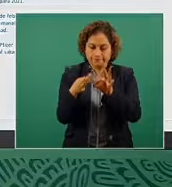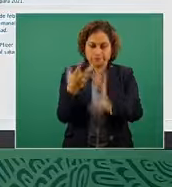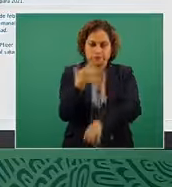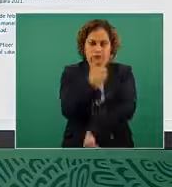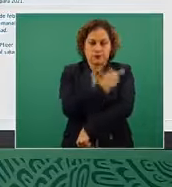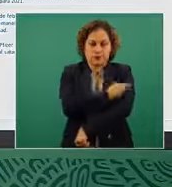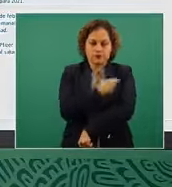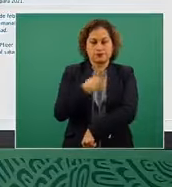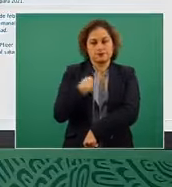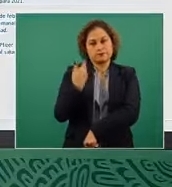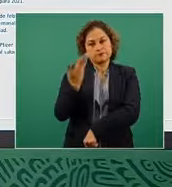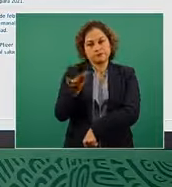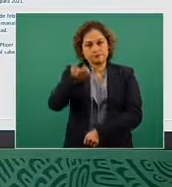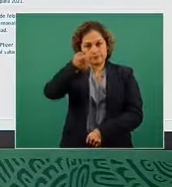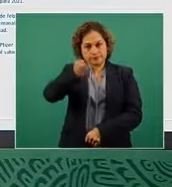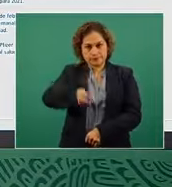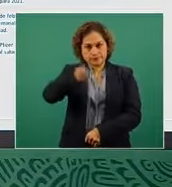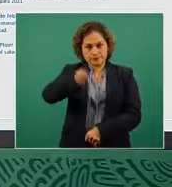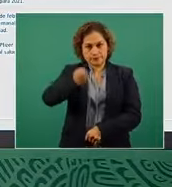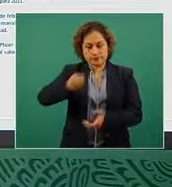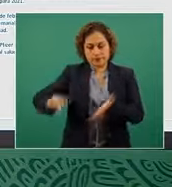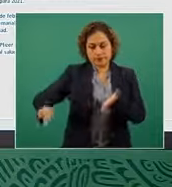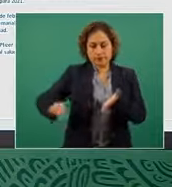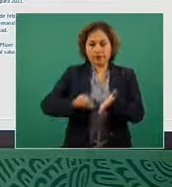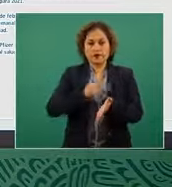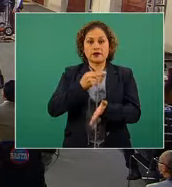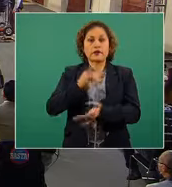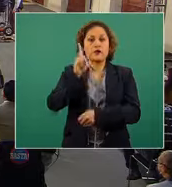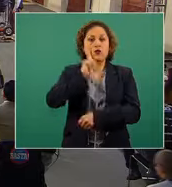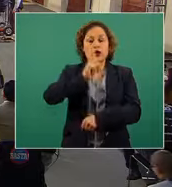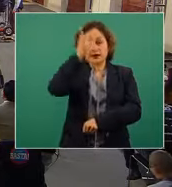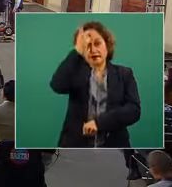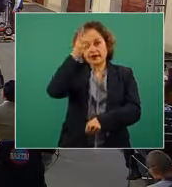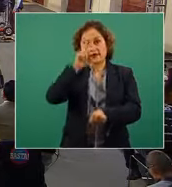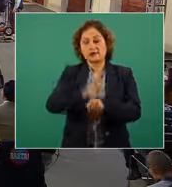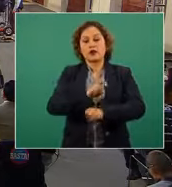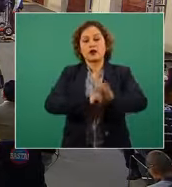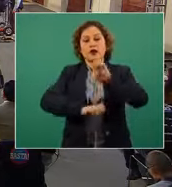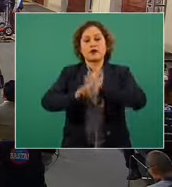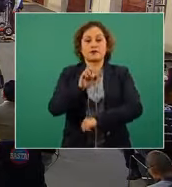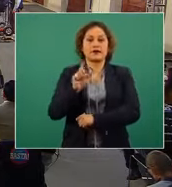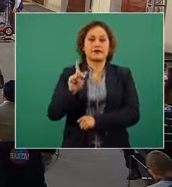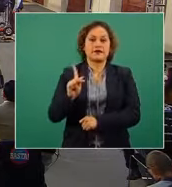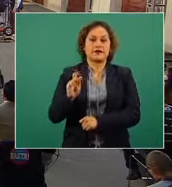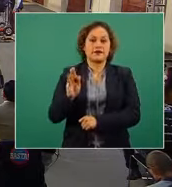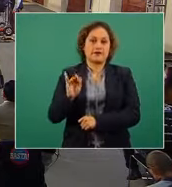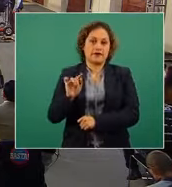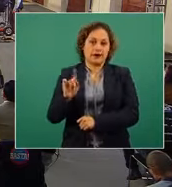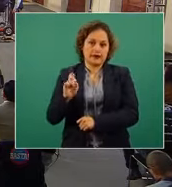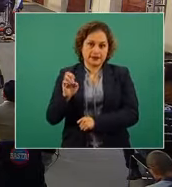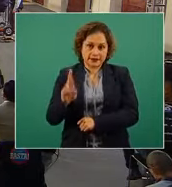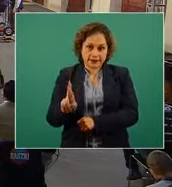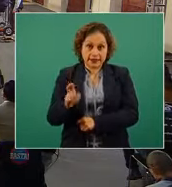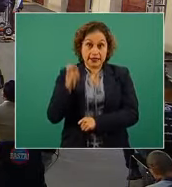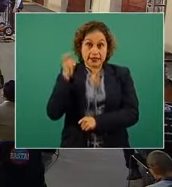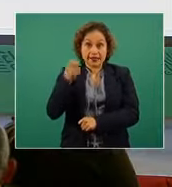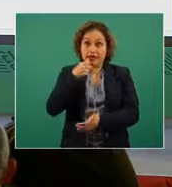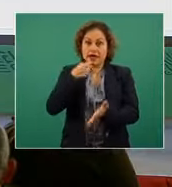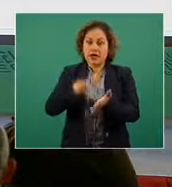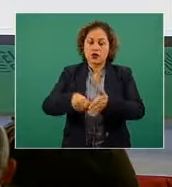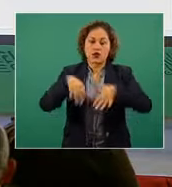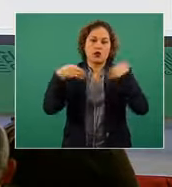saludo y firma la directora de Pfizer en México. Esto es muy buena noticia porque nos habla de lo siguiente. En primer